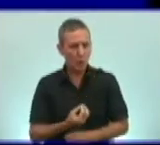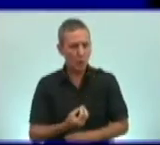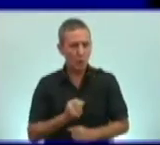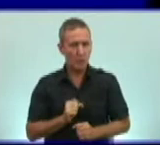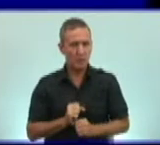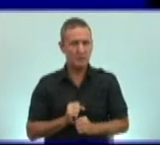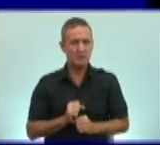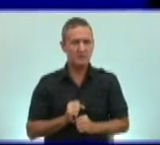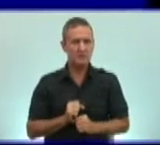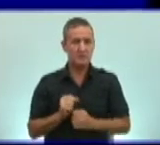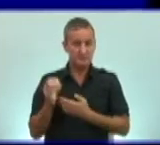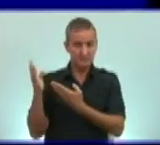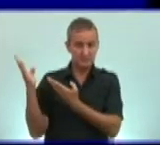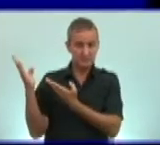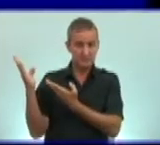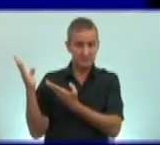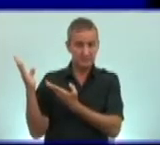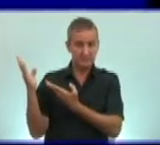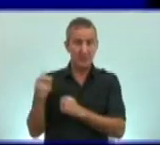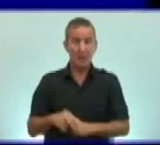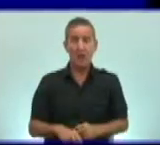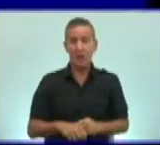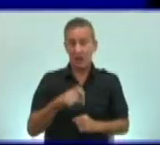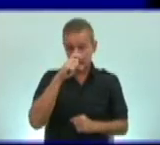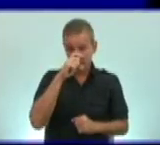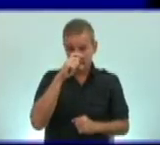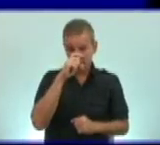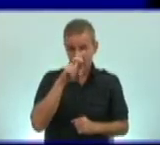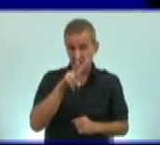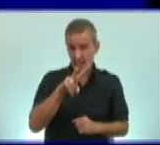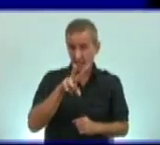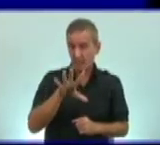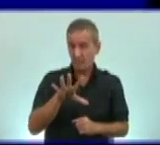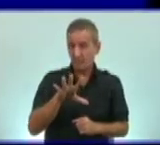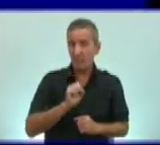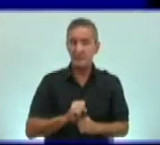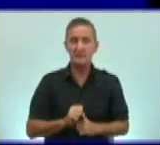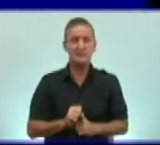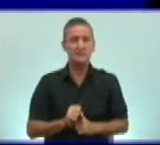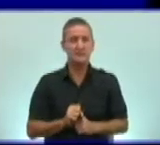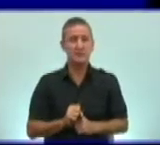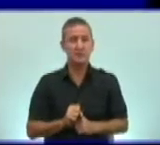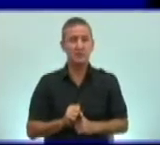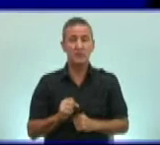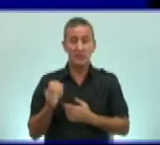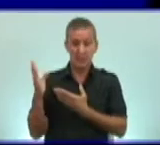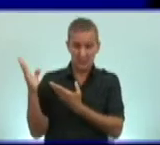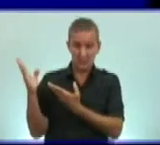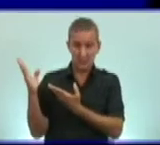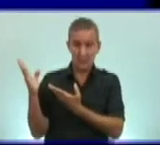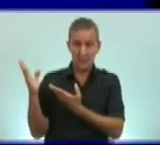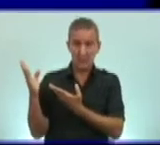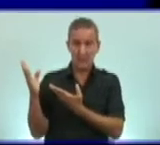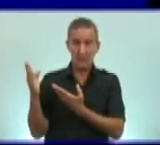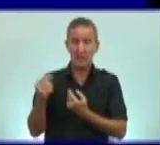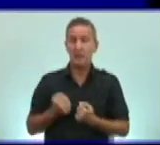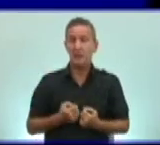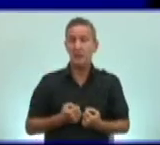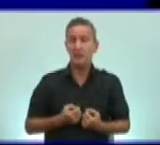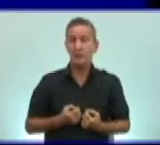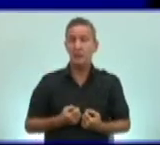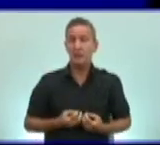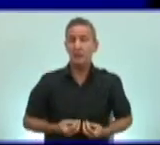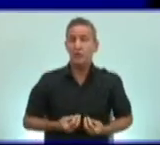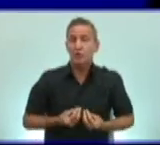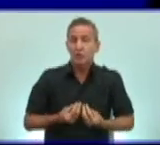Arrhenius, pues a la edad de 25 años, pues él fue quien dio alguna